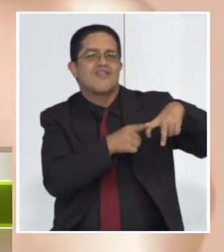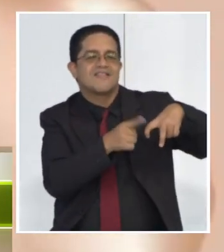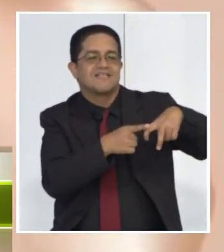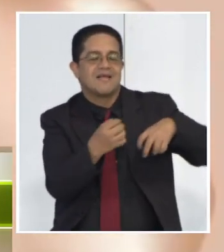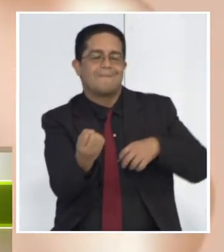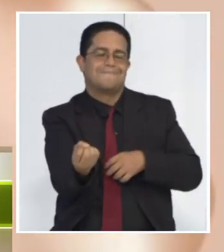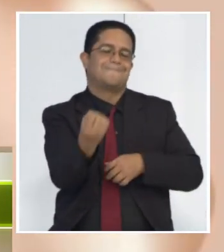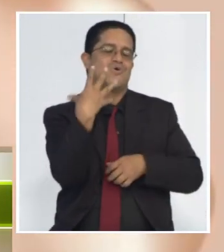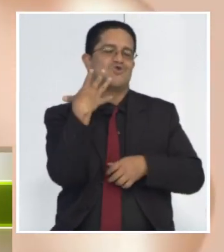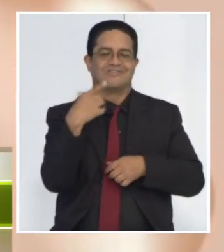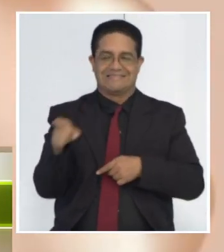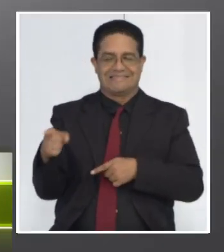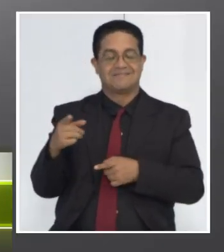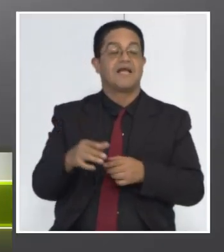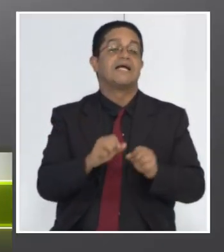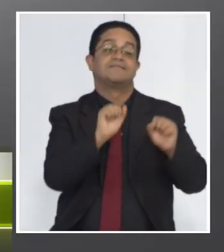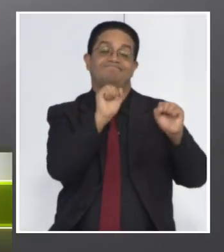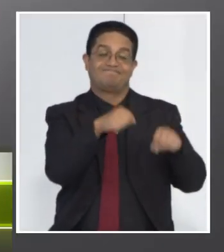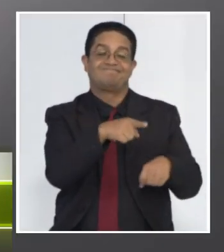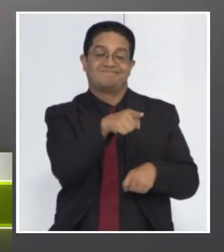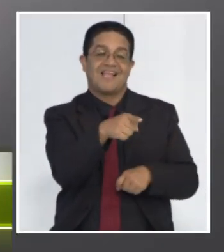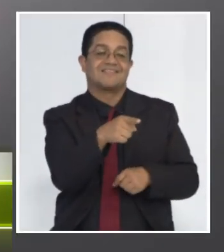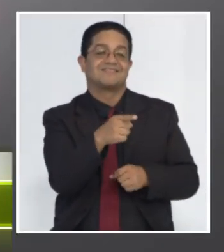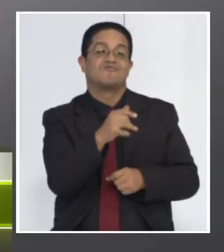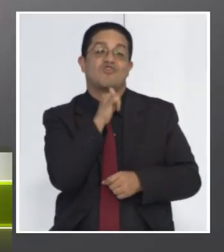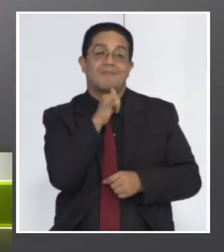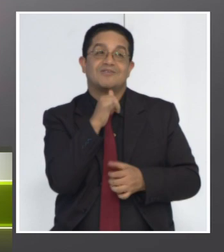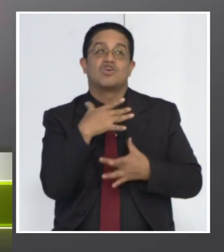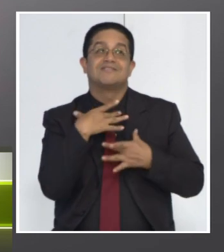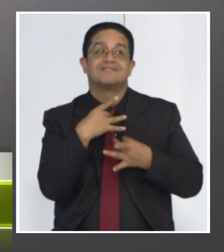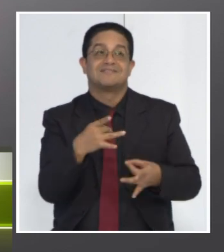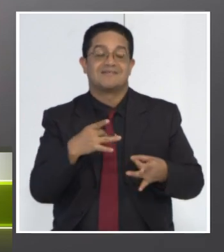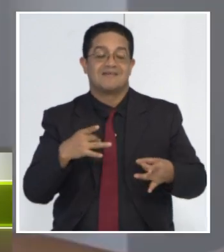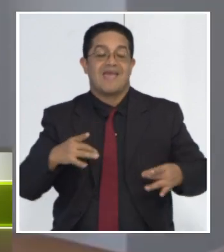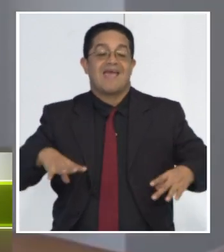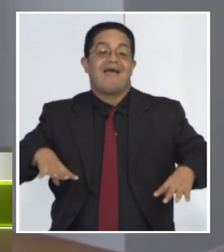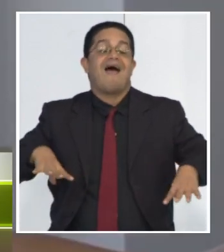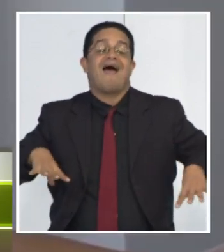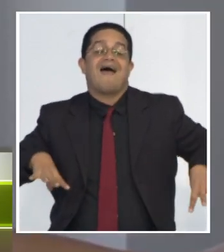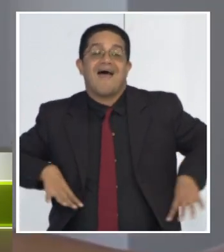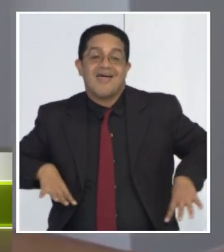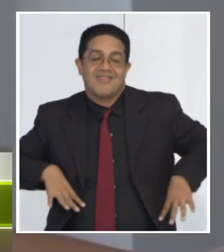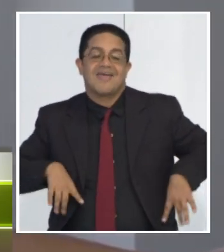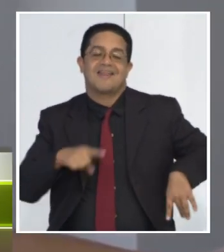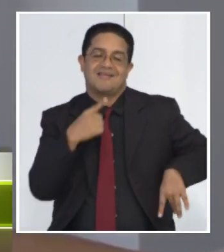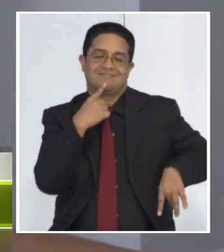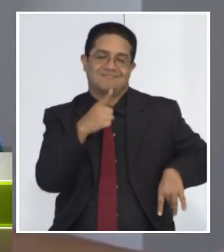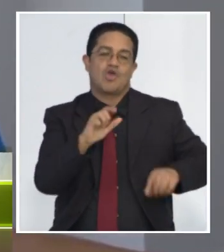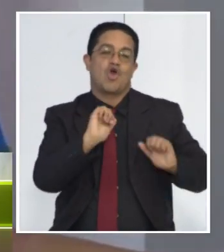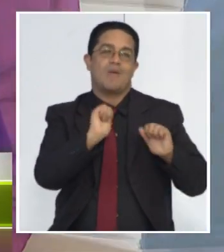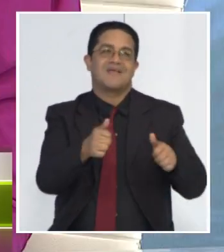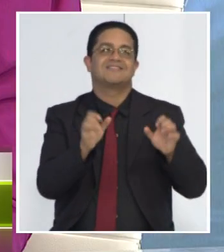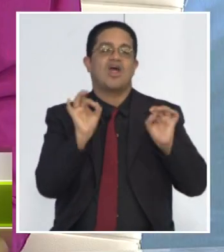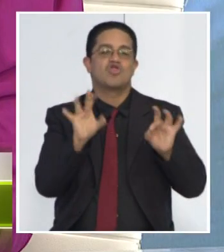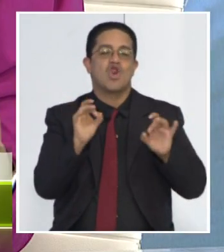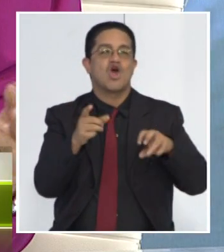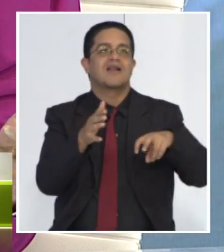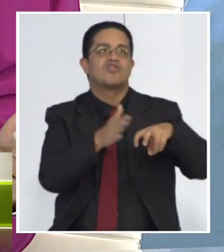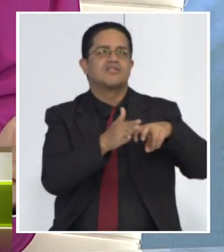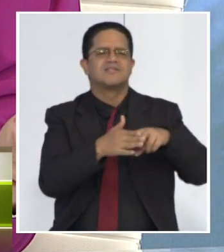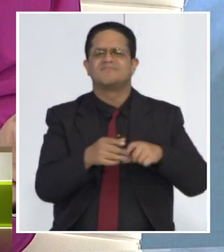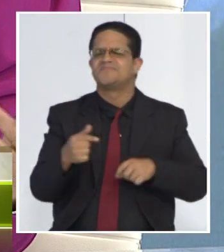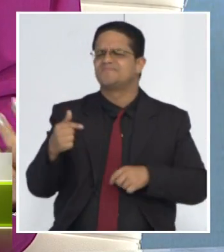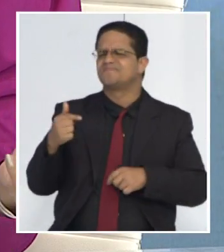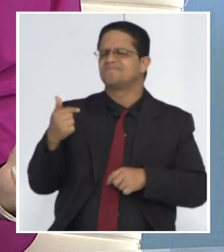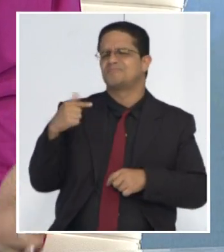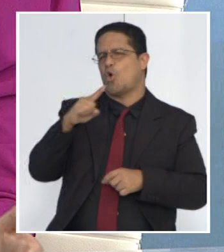mensaje de la Bueno, rodilla. porque es un dato demasiado importante. Bárbara. La cadera llora por la rodilla. Bárbara nos dice, buenas tardes, ¿qué hacer cuando si tengo